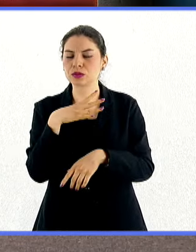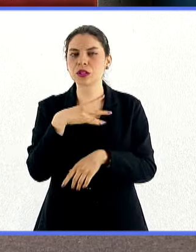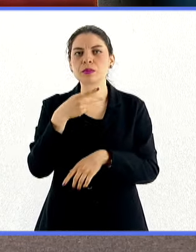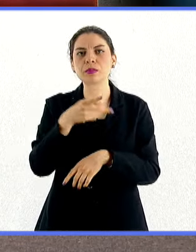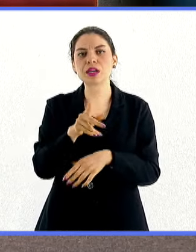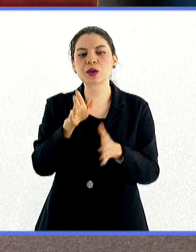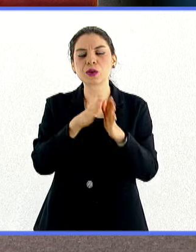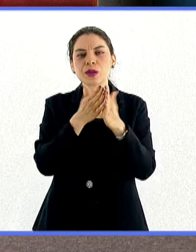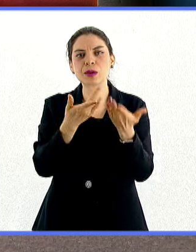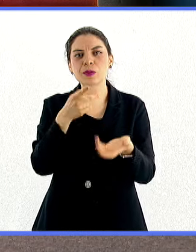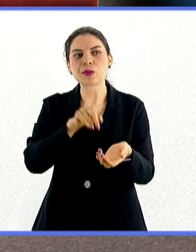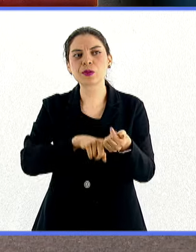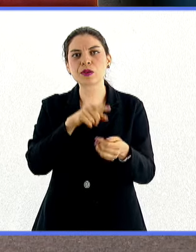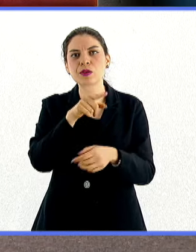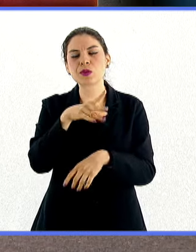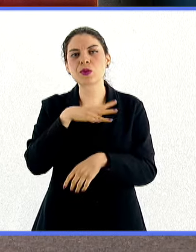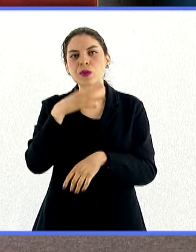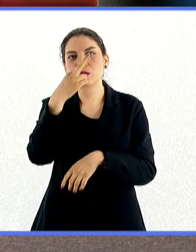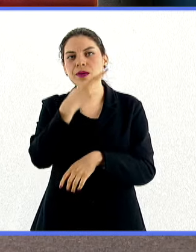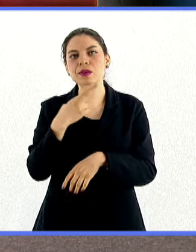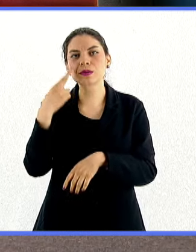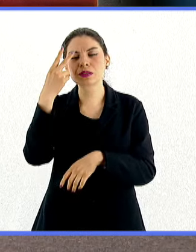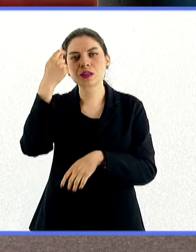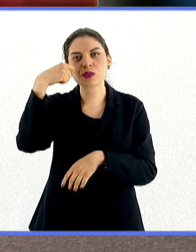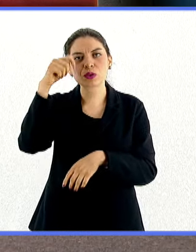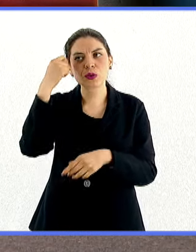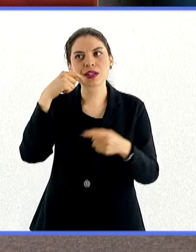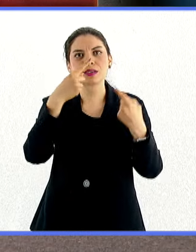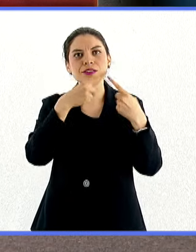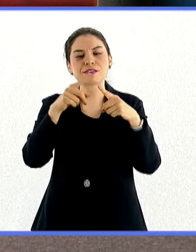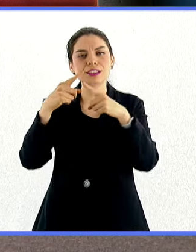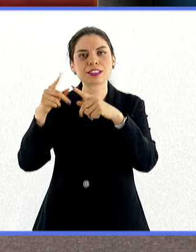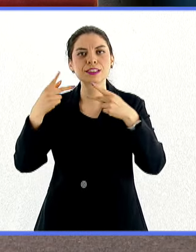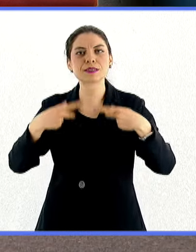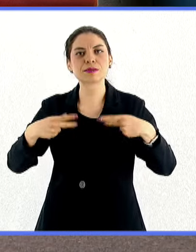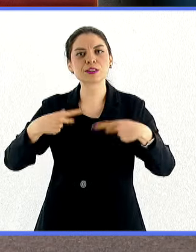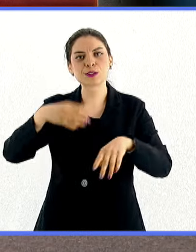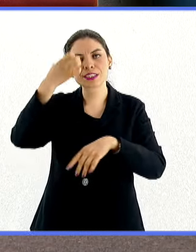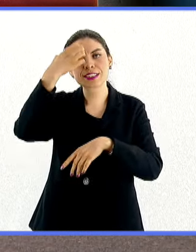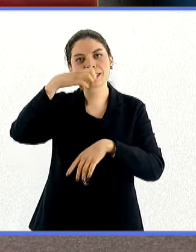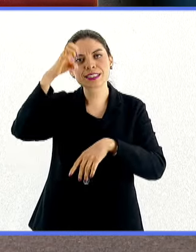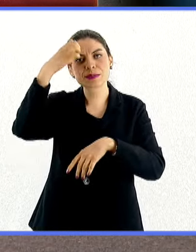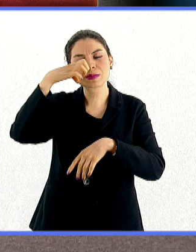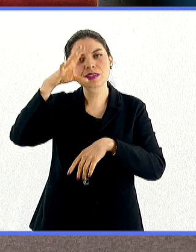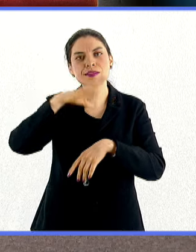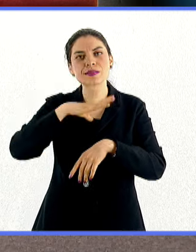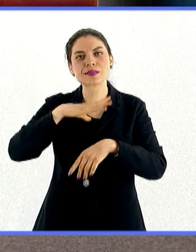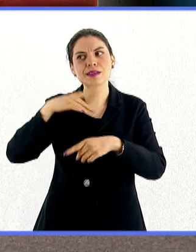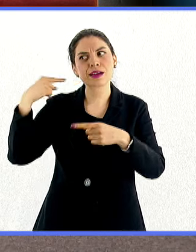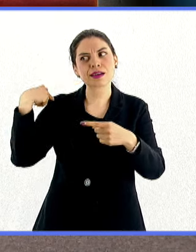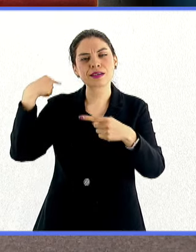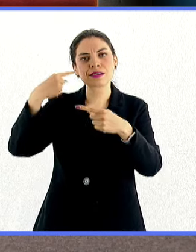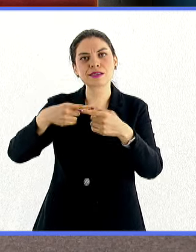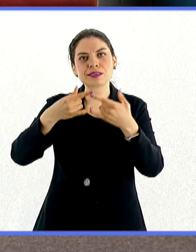de académicos, de pensadores, de historiadores, te vas a todos los momentos de la historia e incluso te atreves a